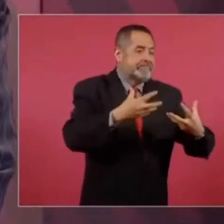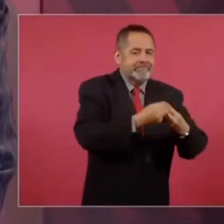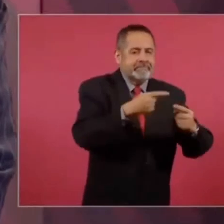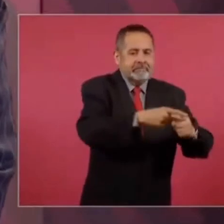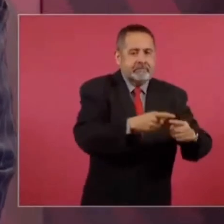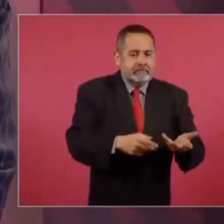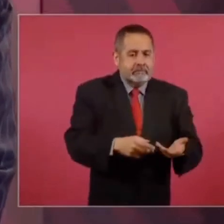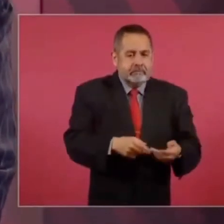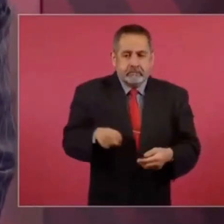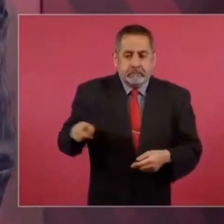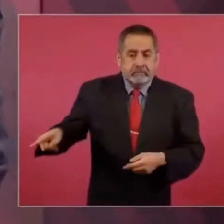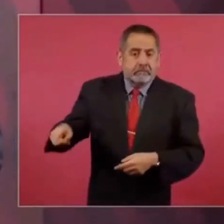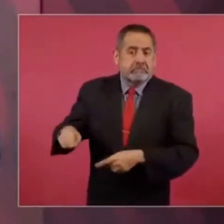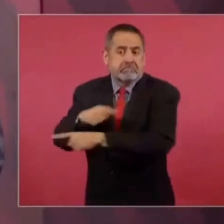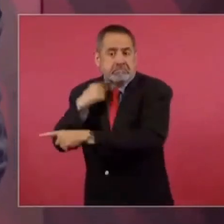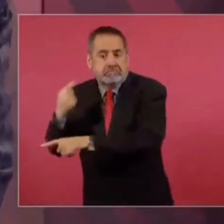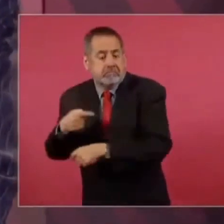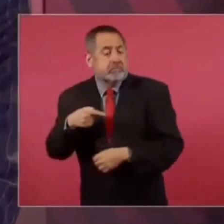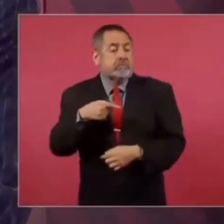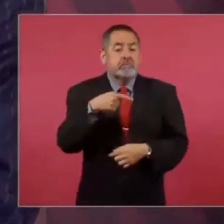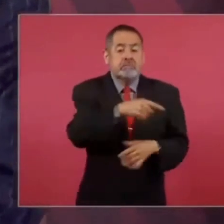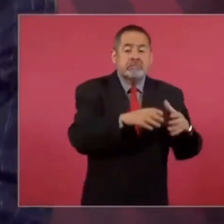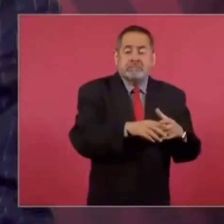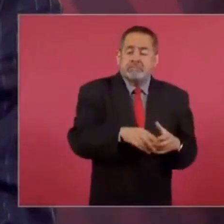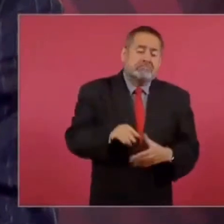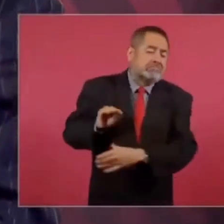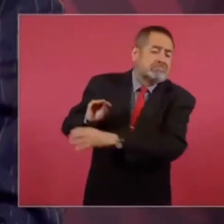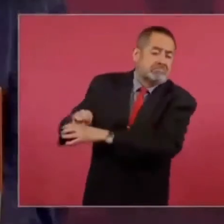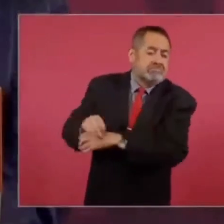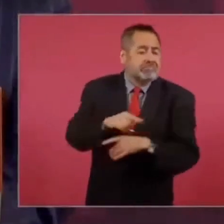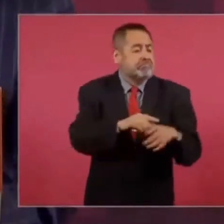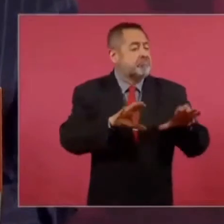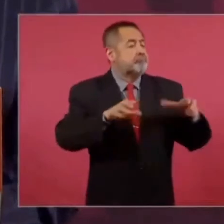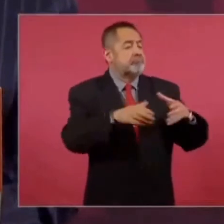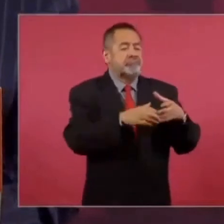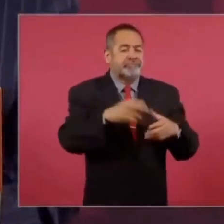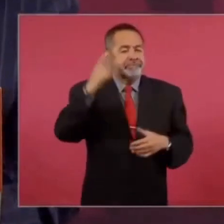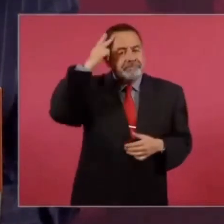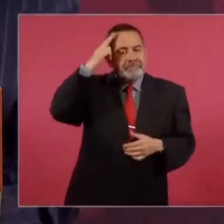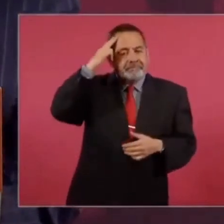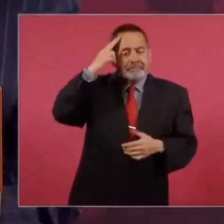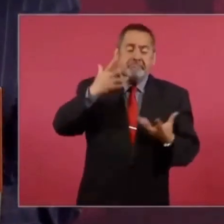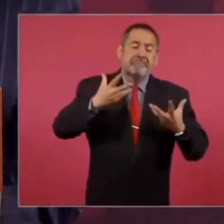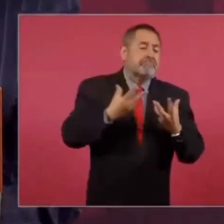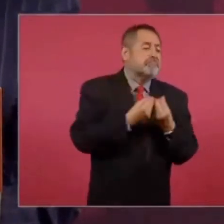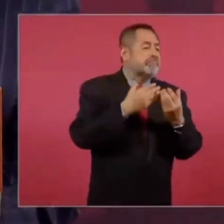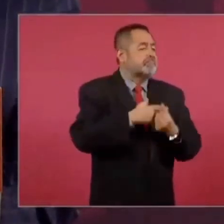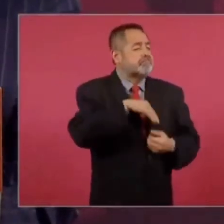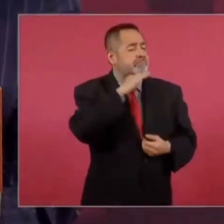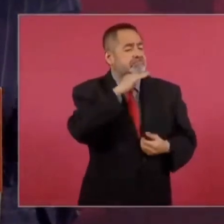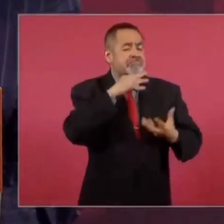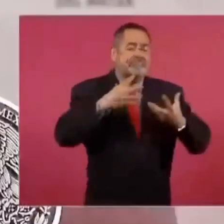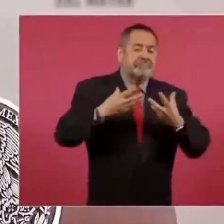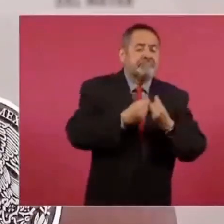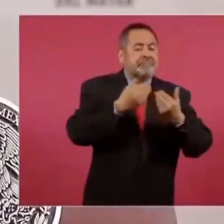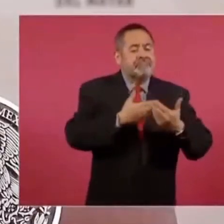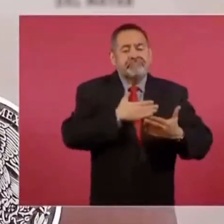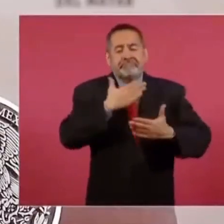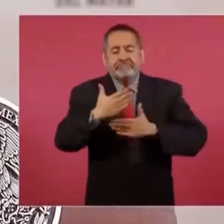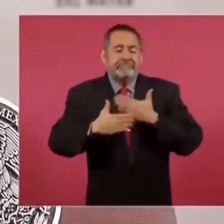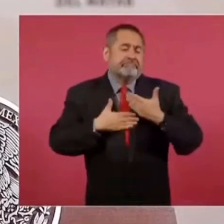si nada pasara, la aristocracia porfirista se dedicó a